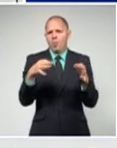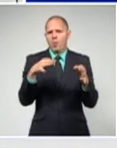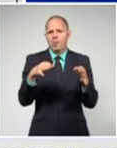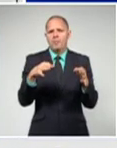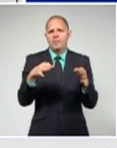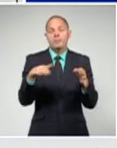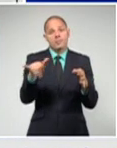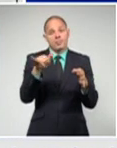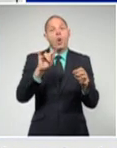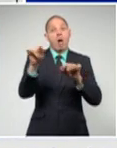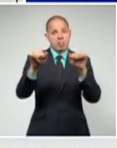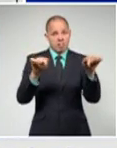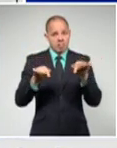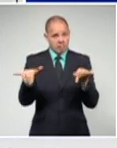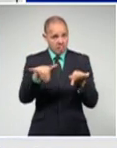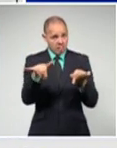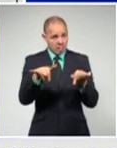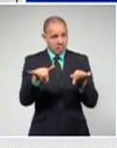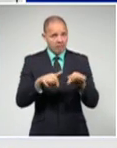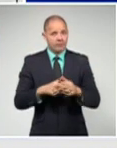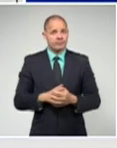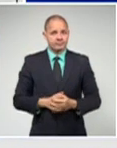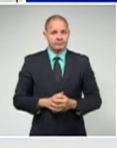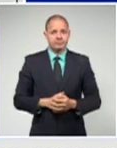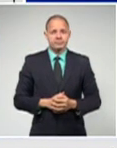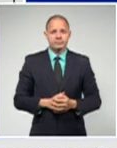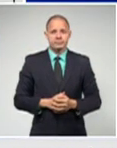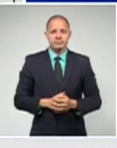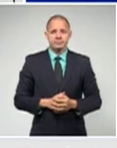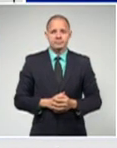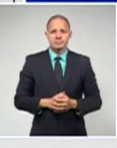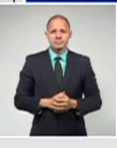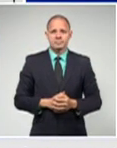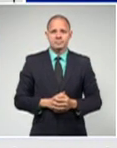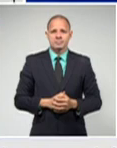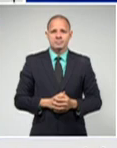todos tienen tasas que son elevadas. Pinar del Río,